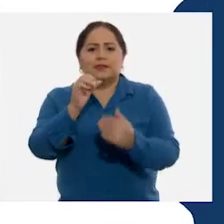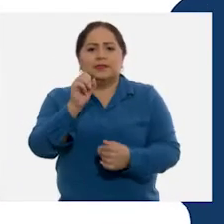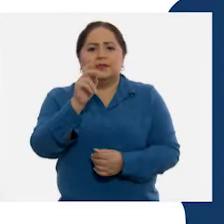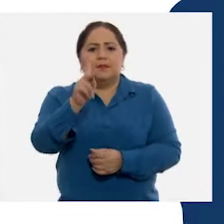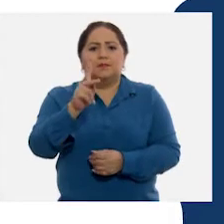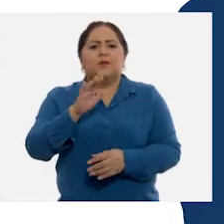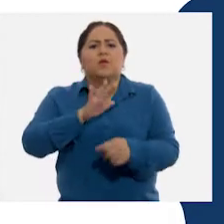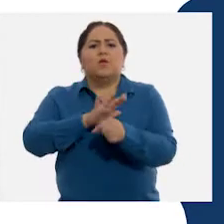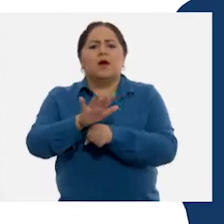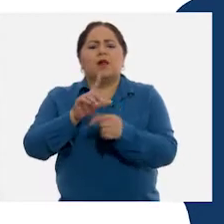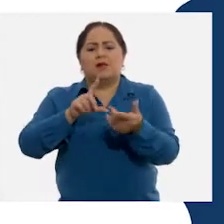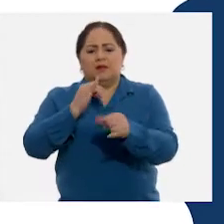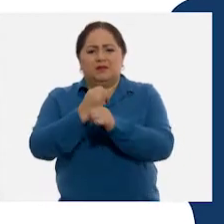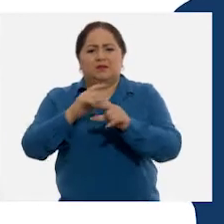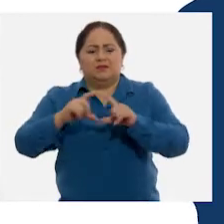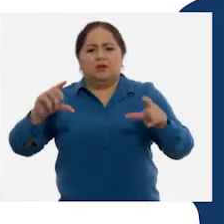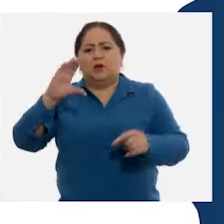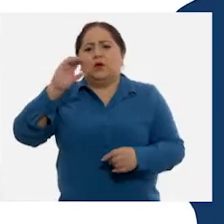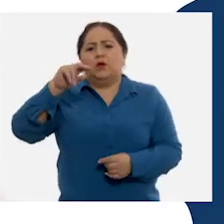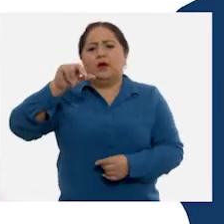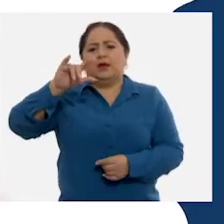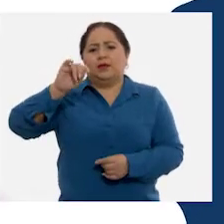en la página